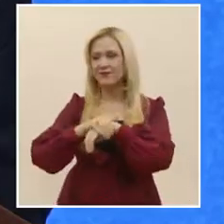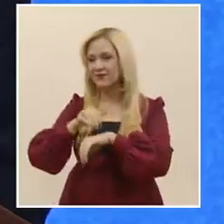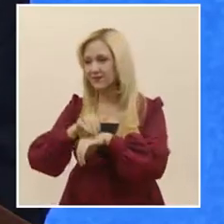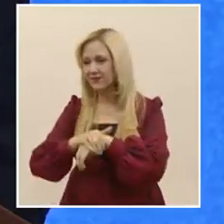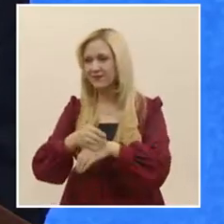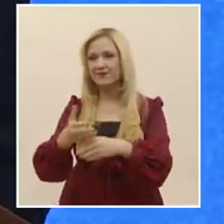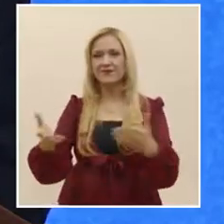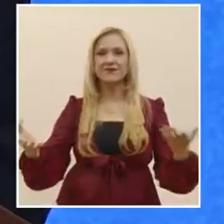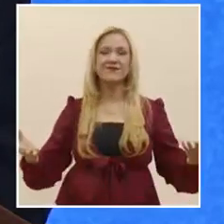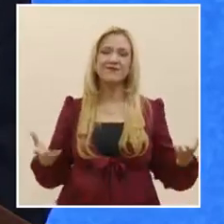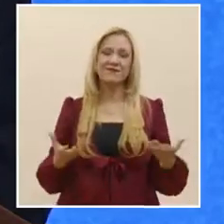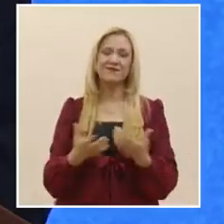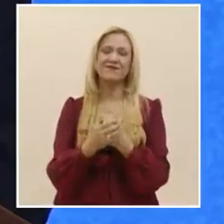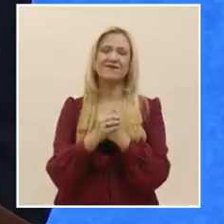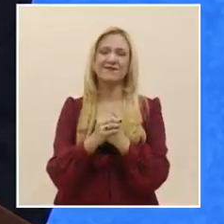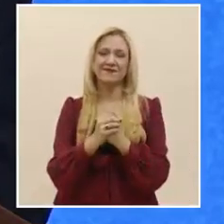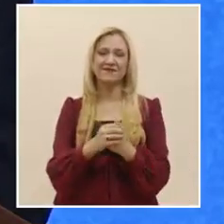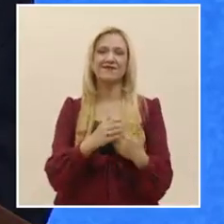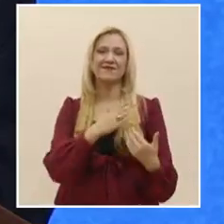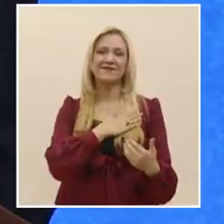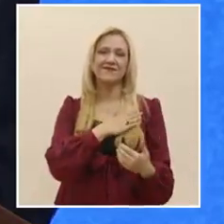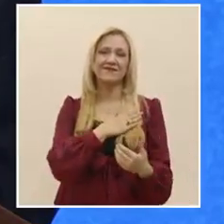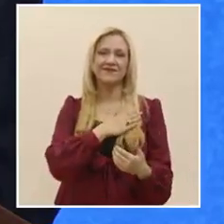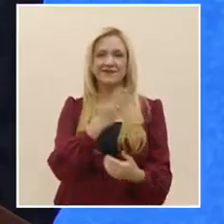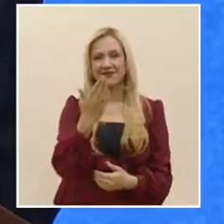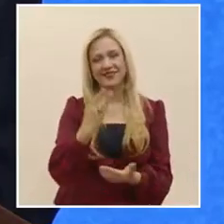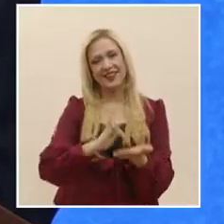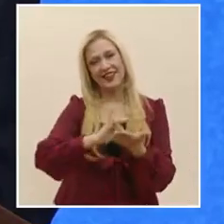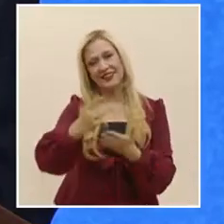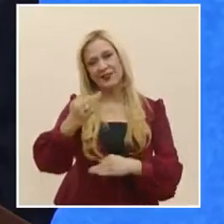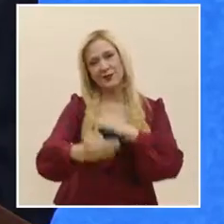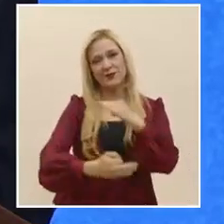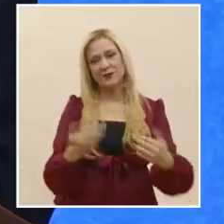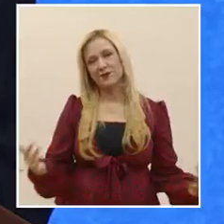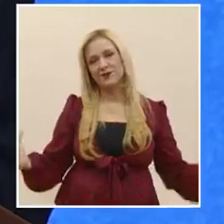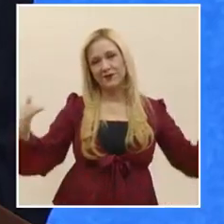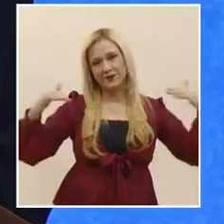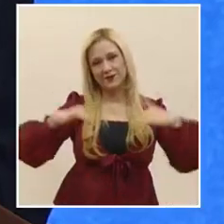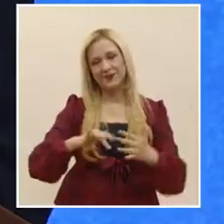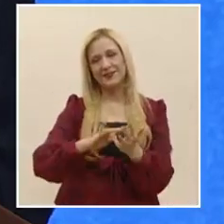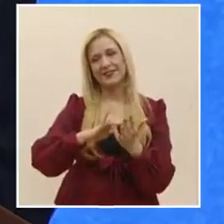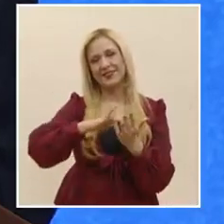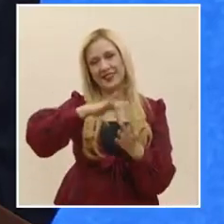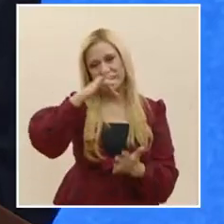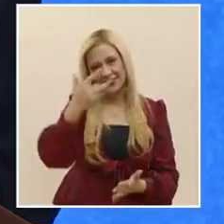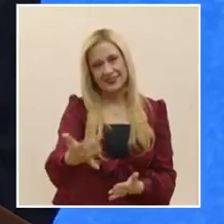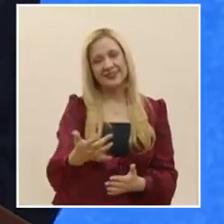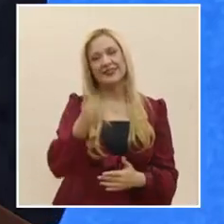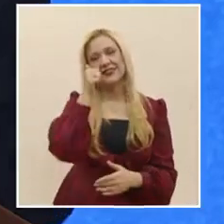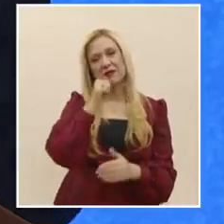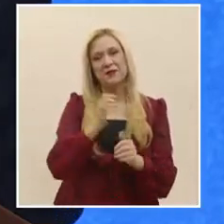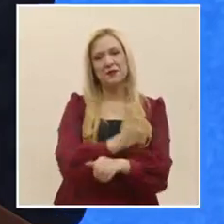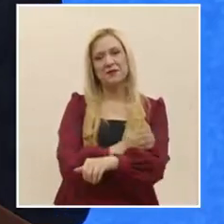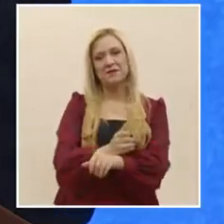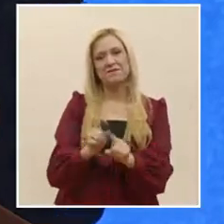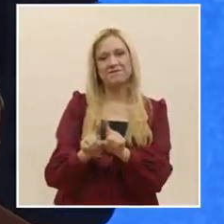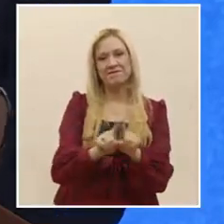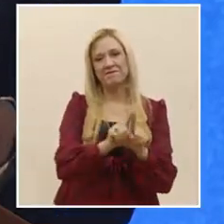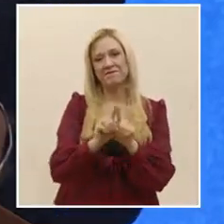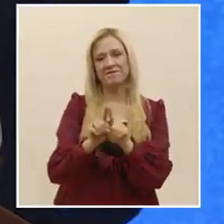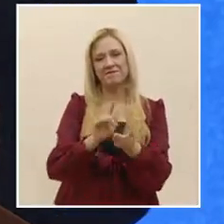familia y de mis amigos. Gracias a todos por su presencia y gracias de corazón por su compañía.